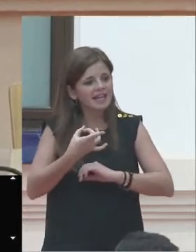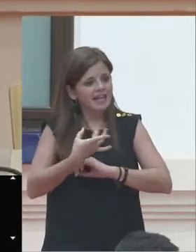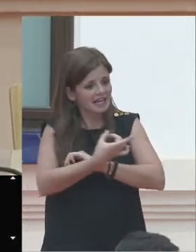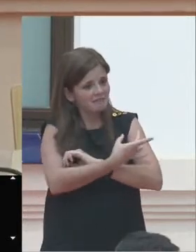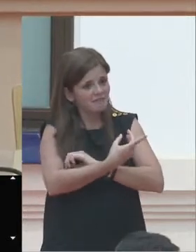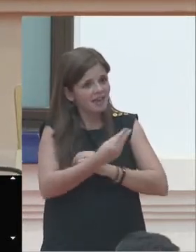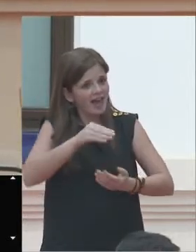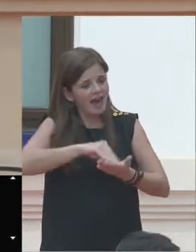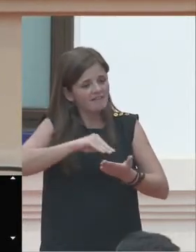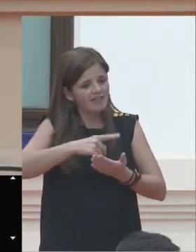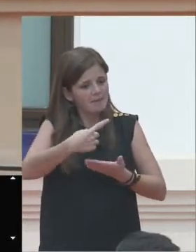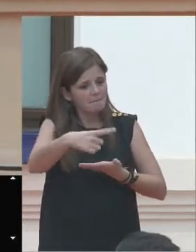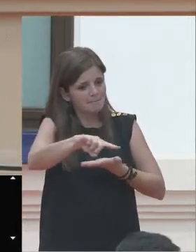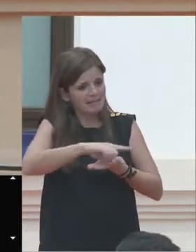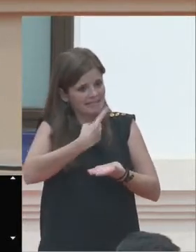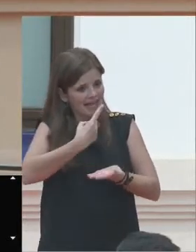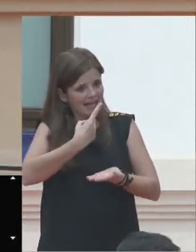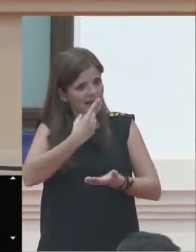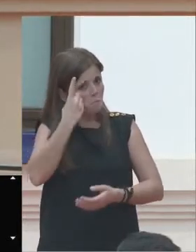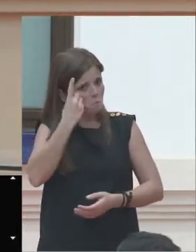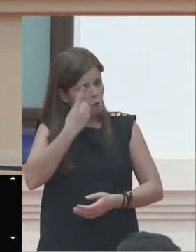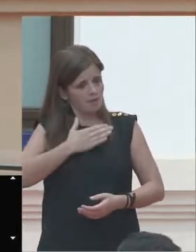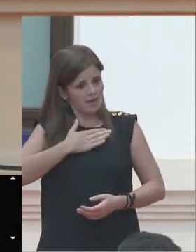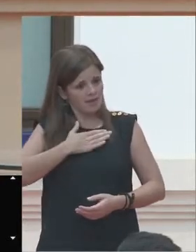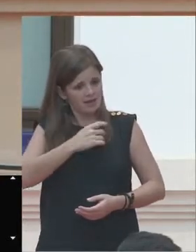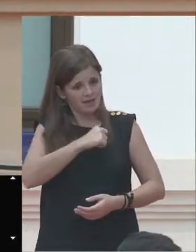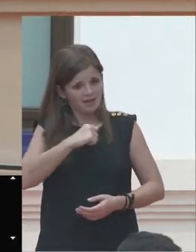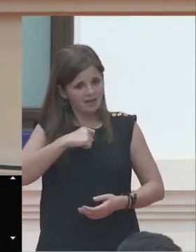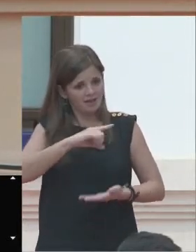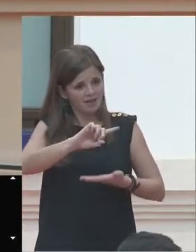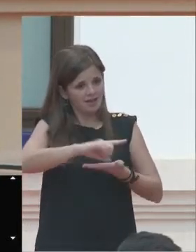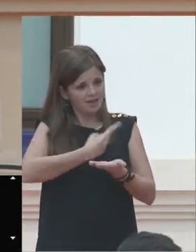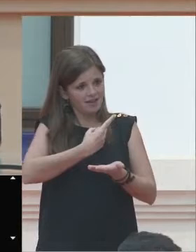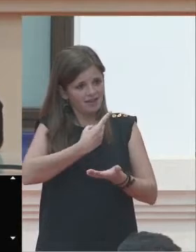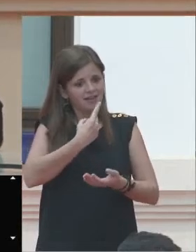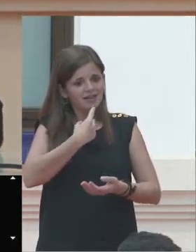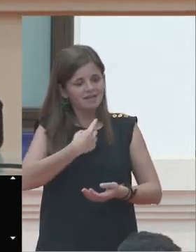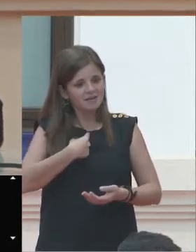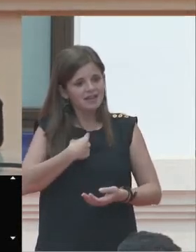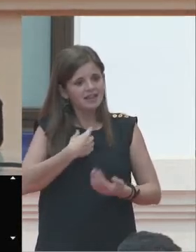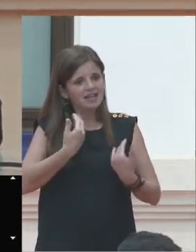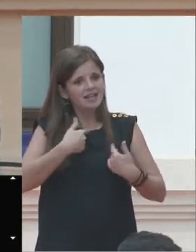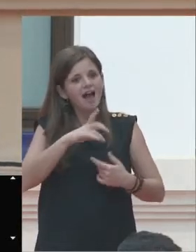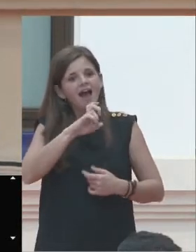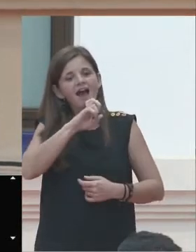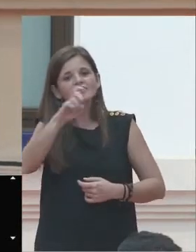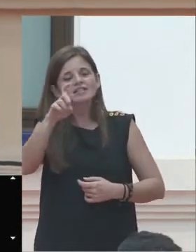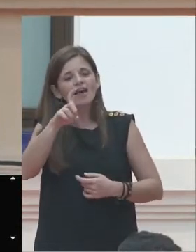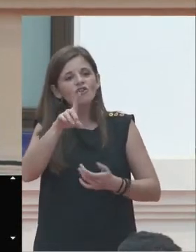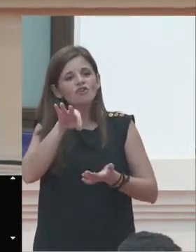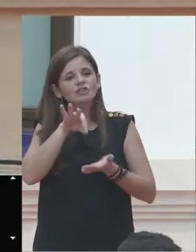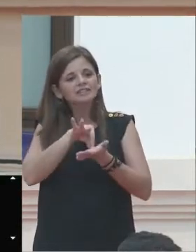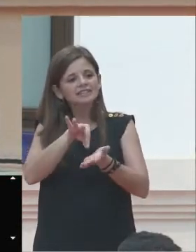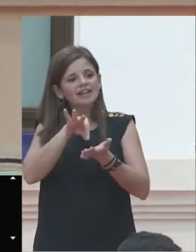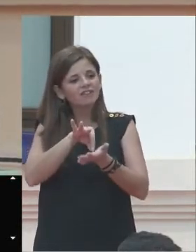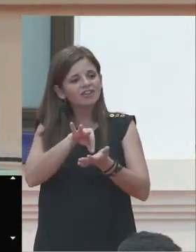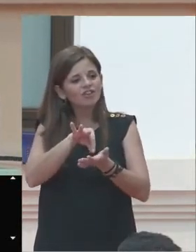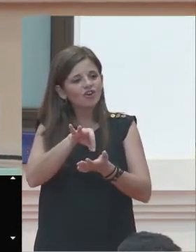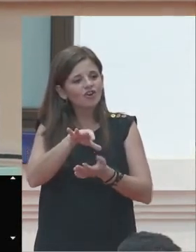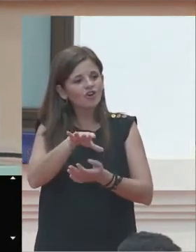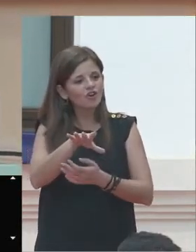un mensaje en mi teléfono inteligente, en mi móvil, diciéndome que se había avisado al servicio de personas con movilidad reducida de